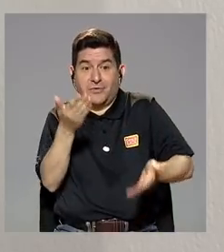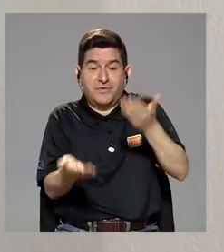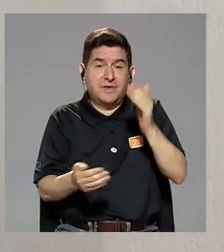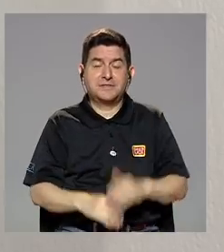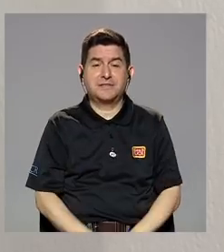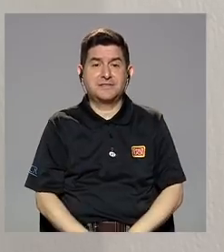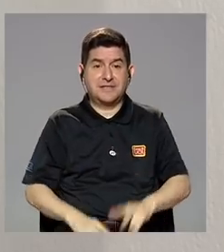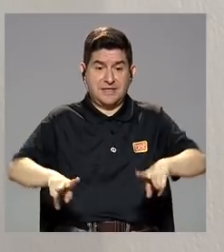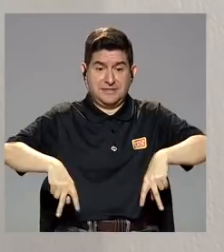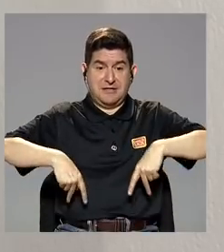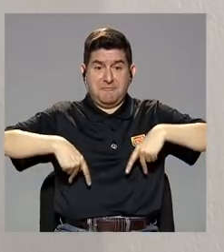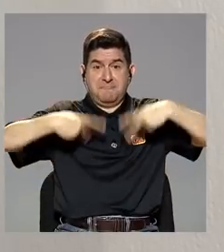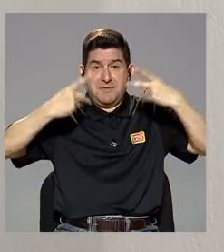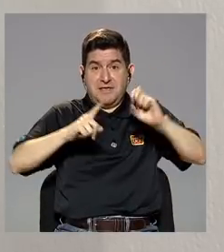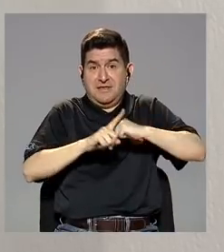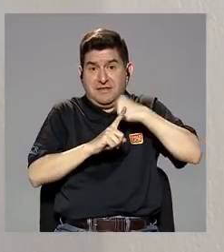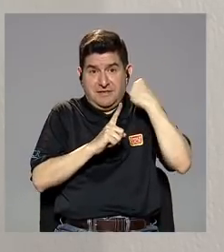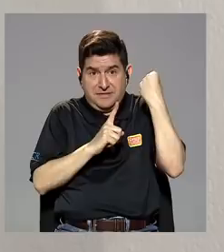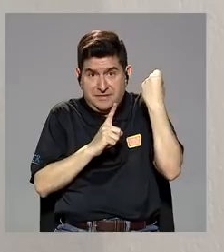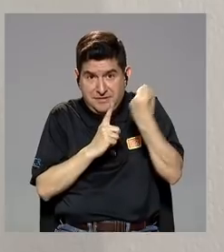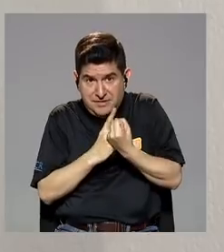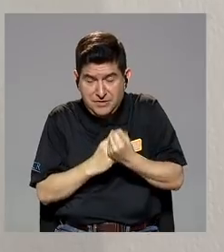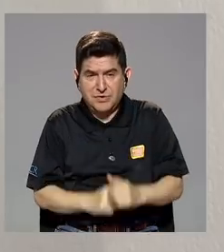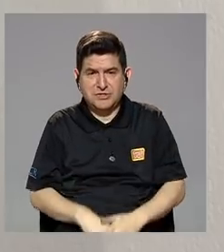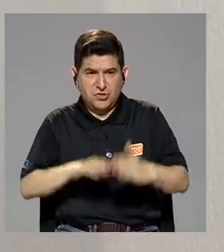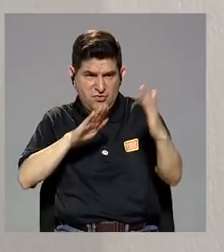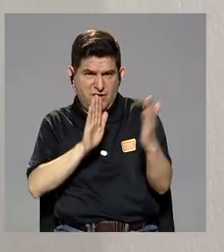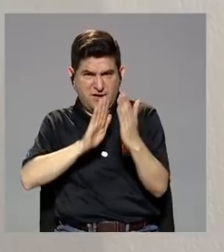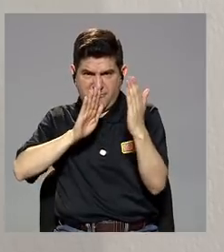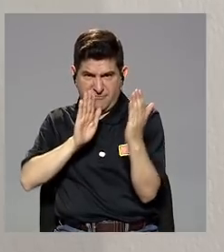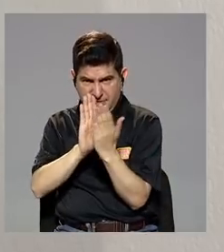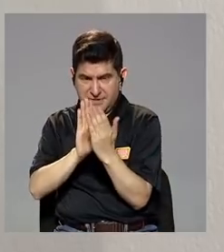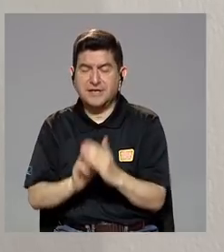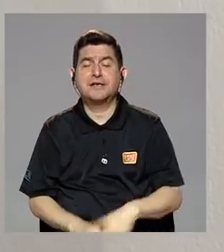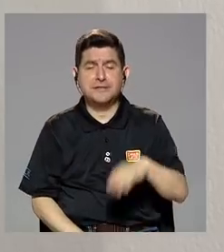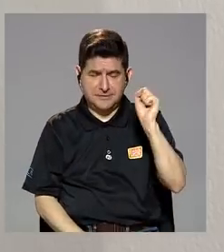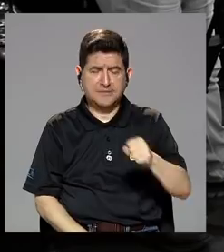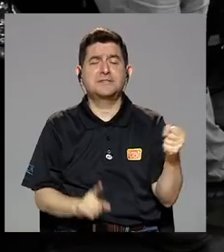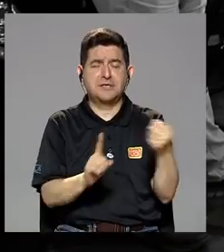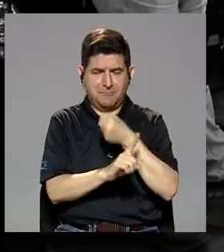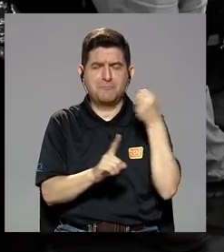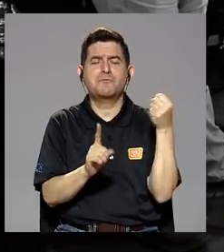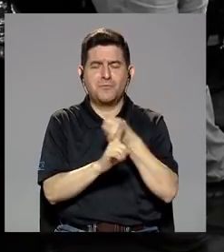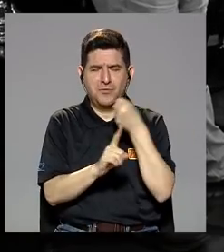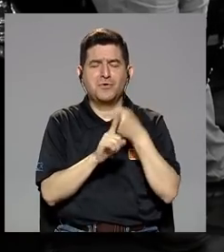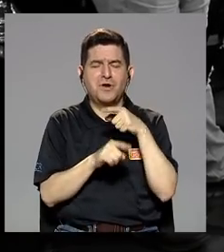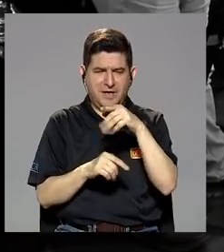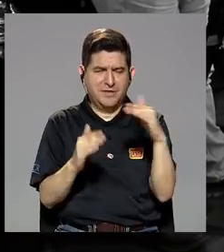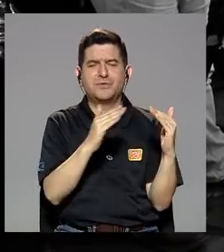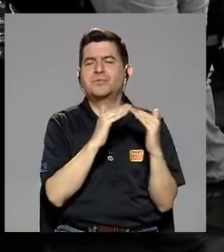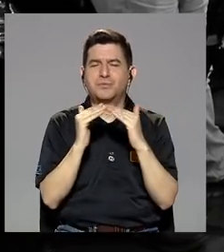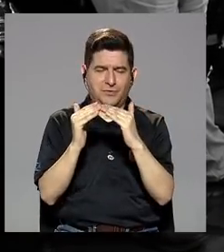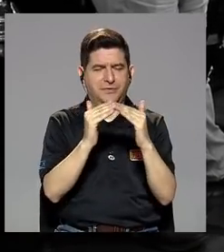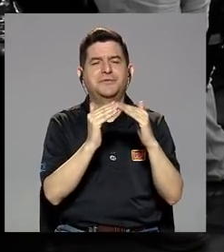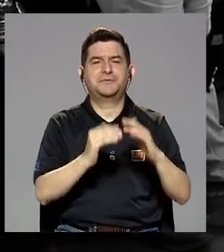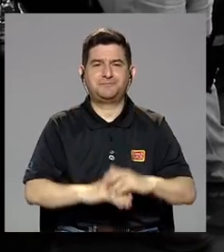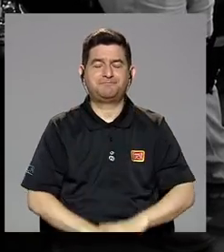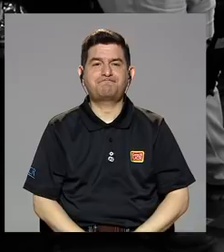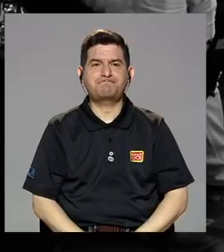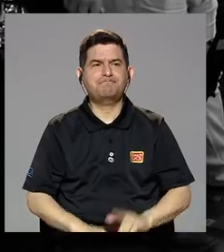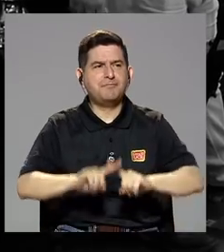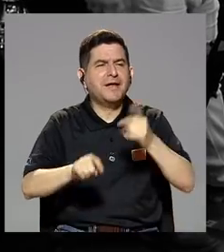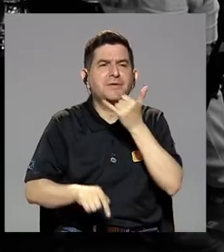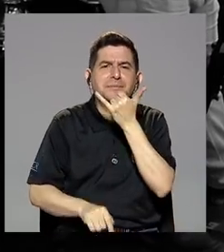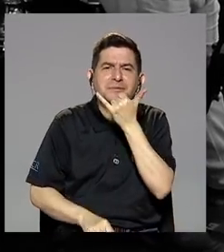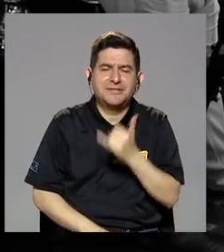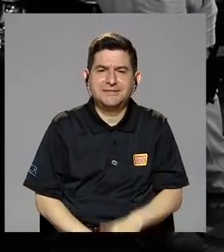vivía la vida de una manera digamos desde el enfrentamiento se podría violentar a la vida y en nuestro pueblo lo que